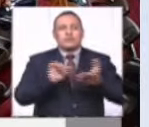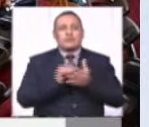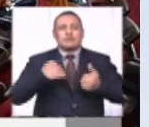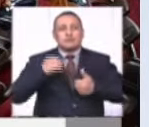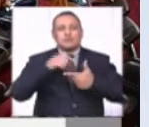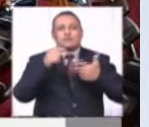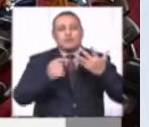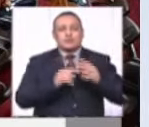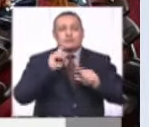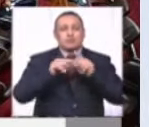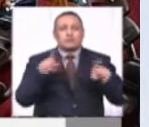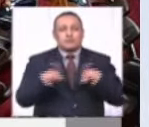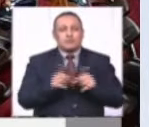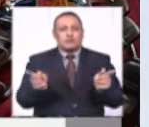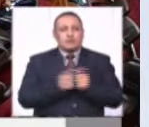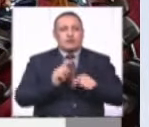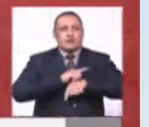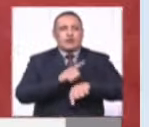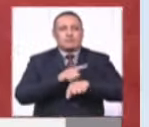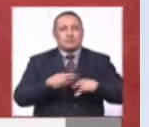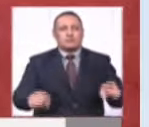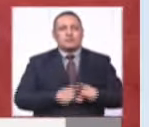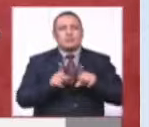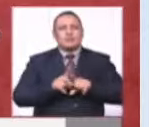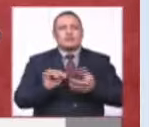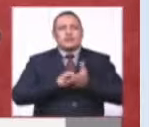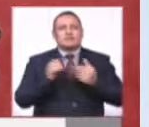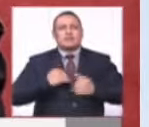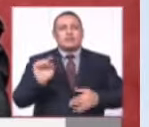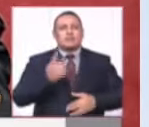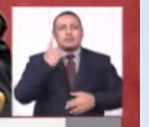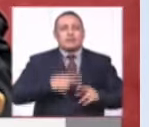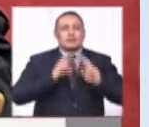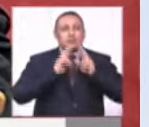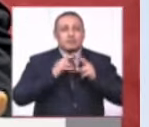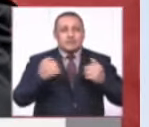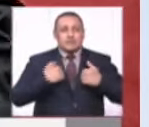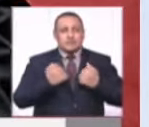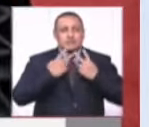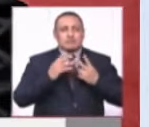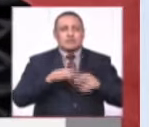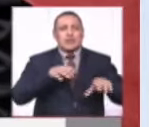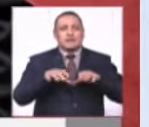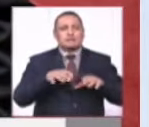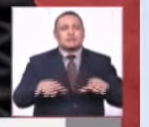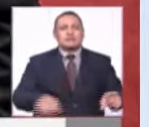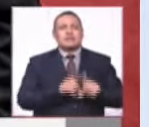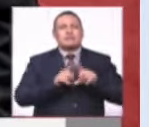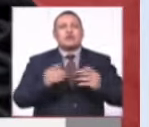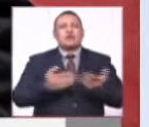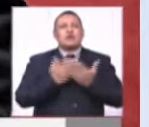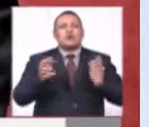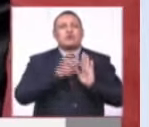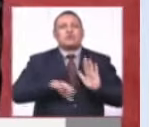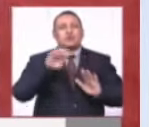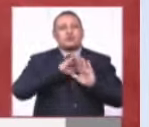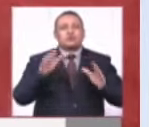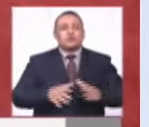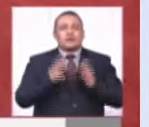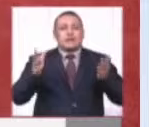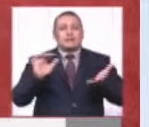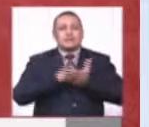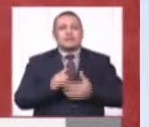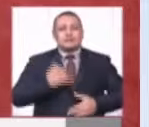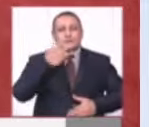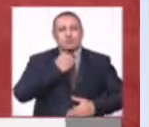varias preguntas, así que voy a ser un poco rápido. La primera pregunta que me hacen es, ¿cuáles son los proyectos emblemáticos